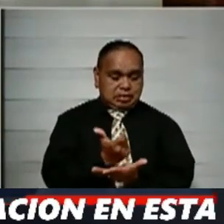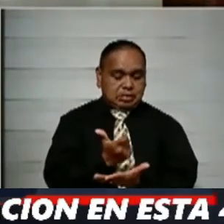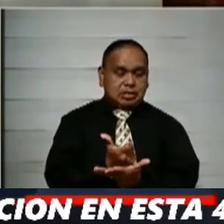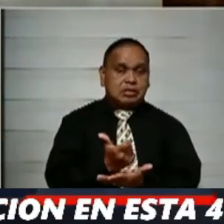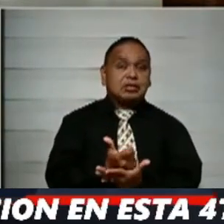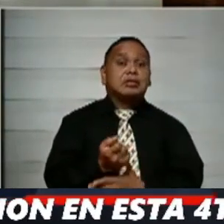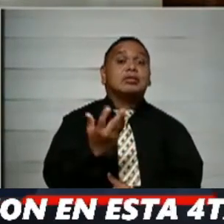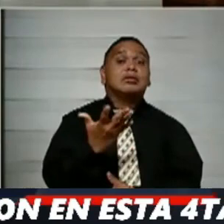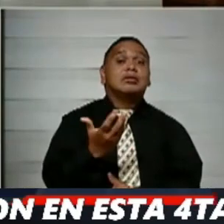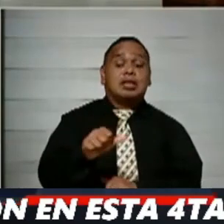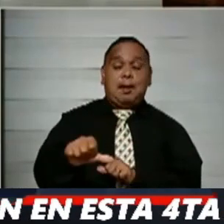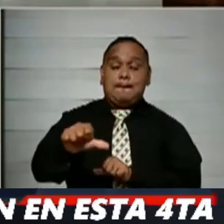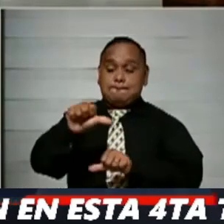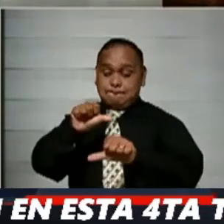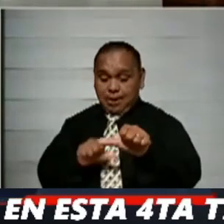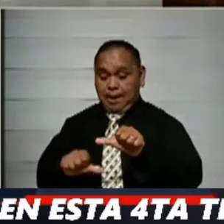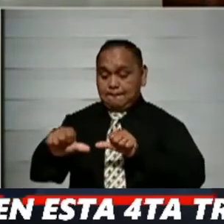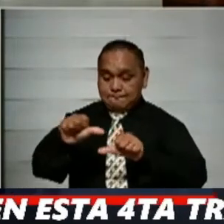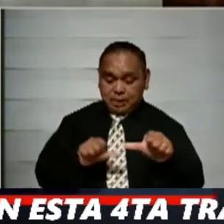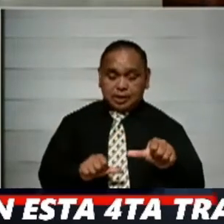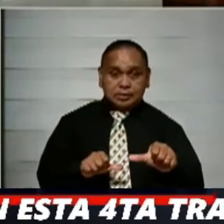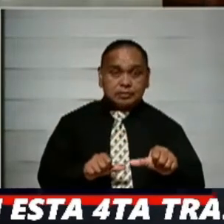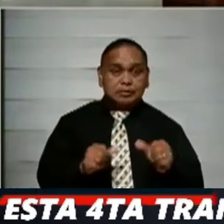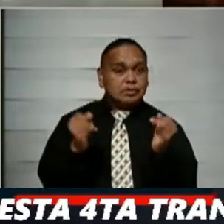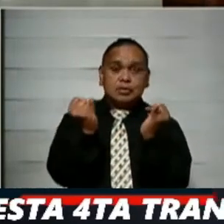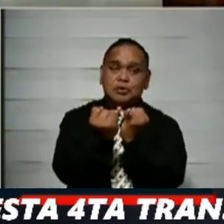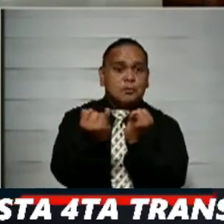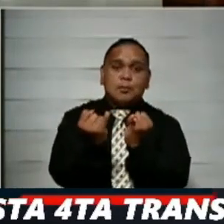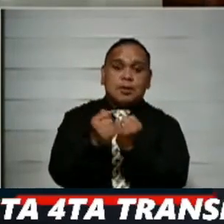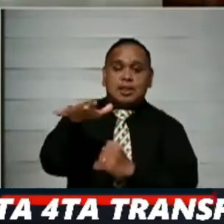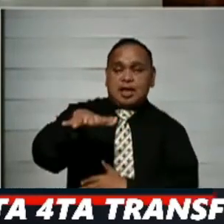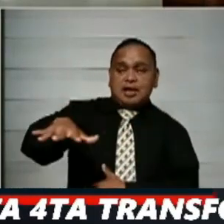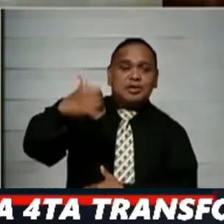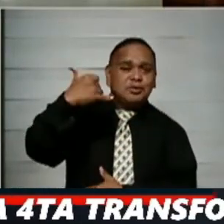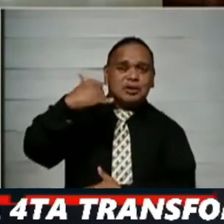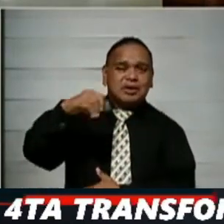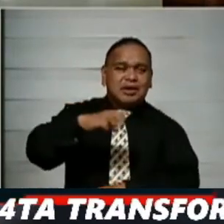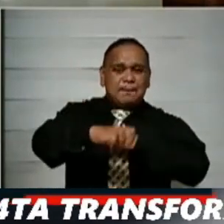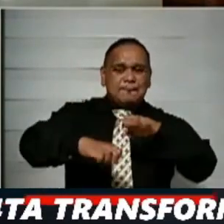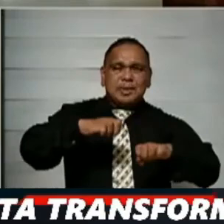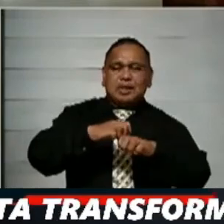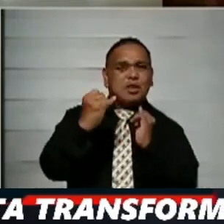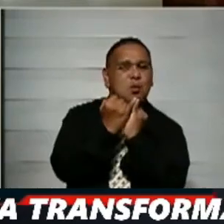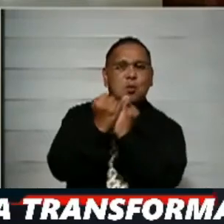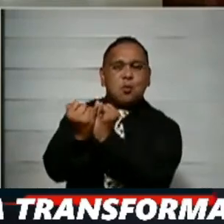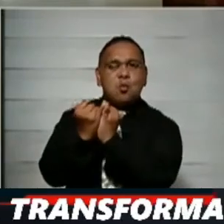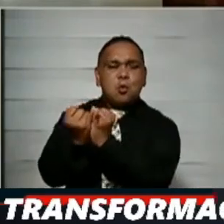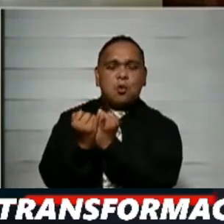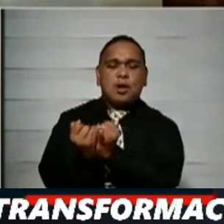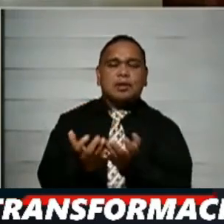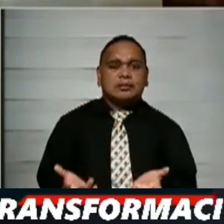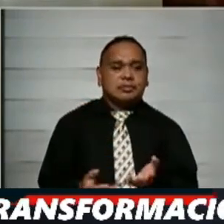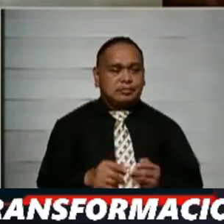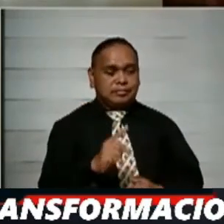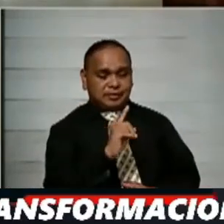vez luego lo invierten. Así hicieron en Yucatán un grupo de empresarios, y aquí el notario que les hizo,